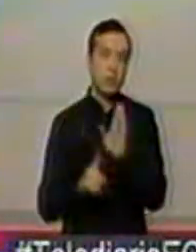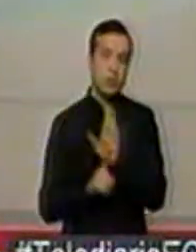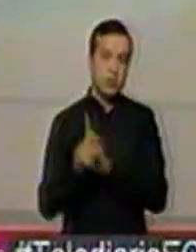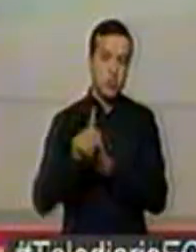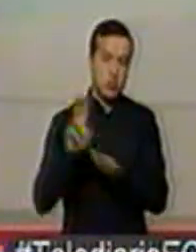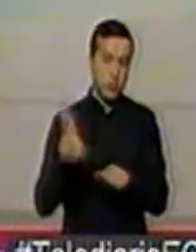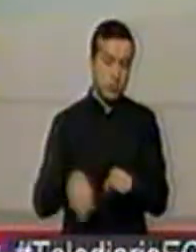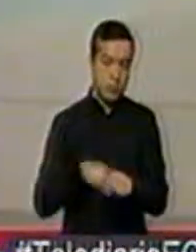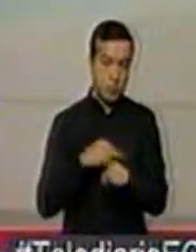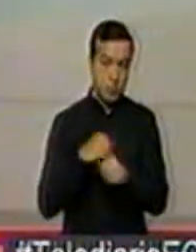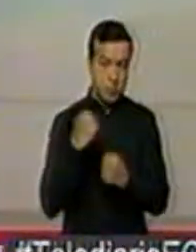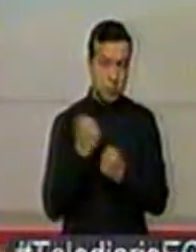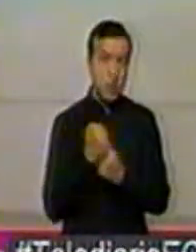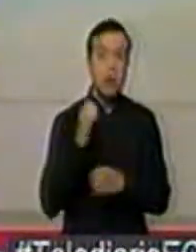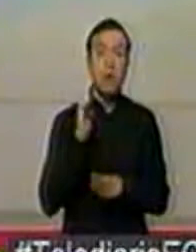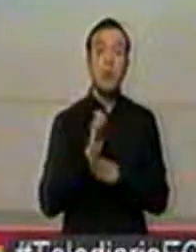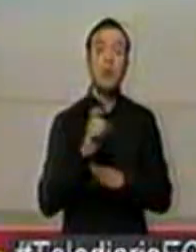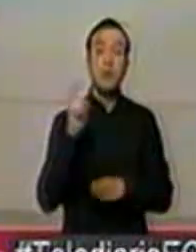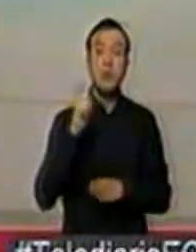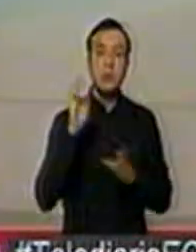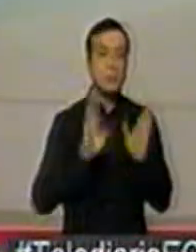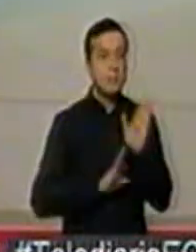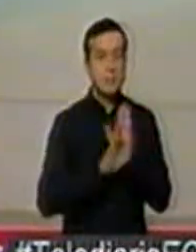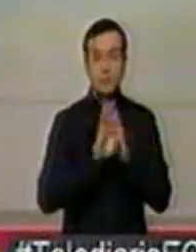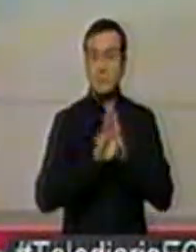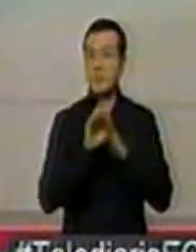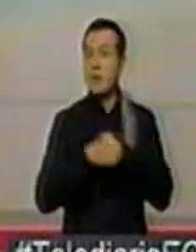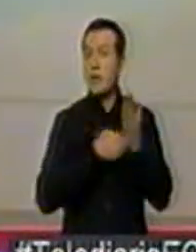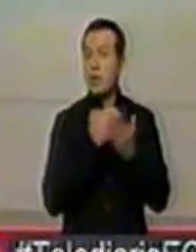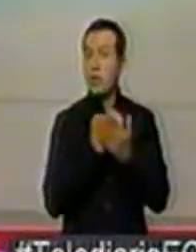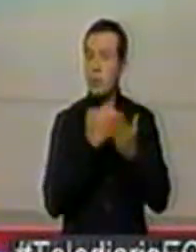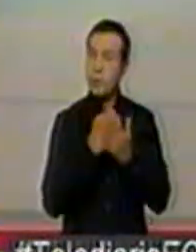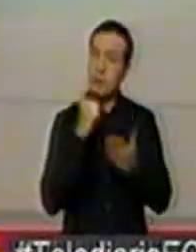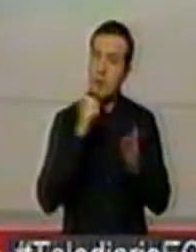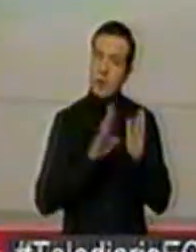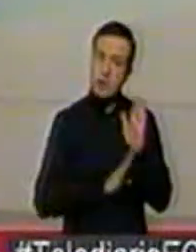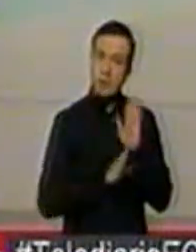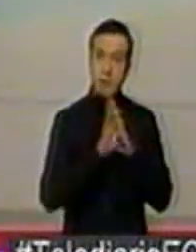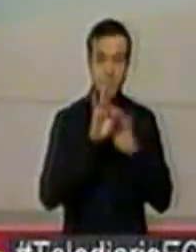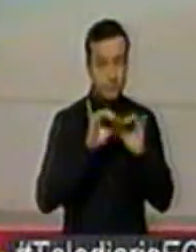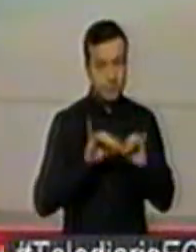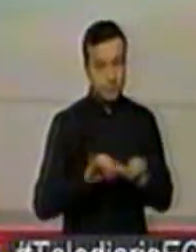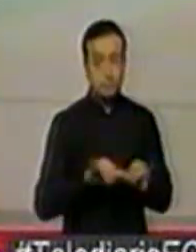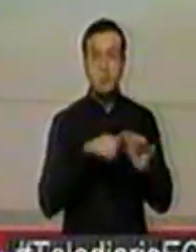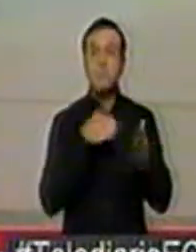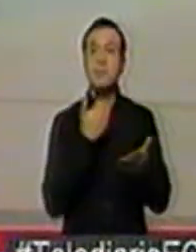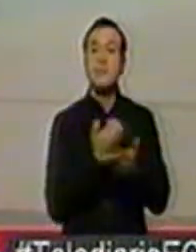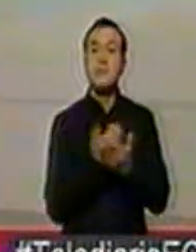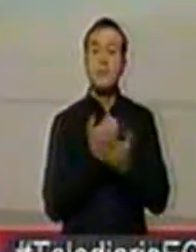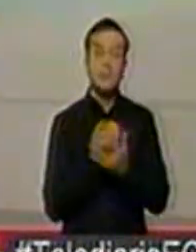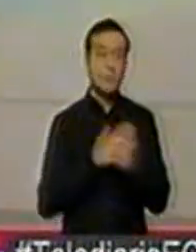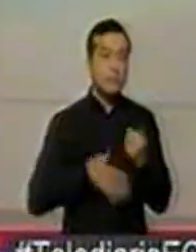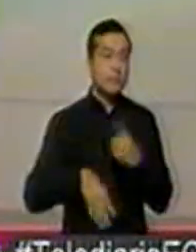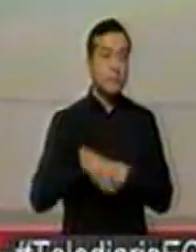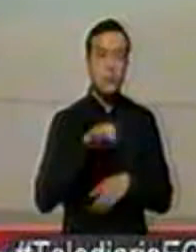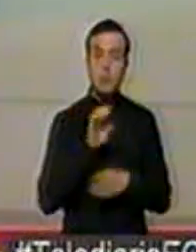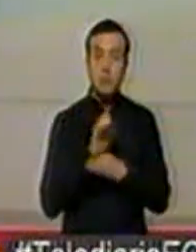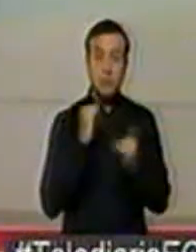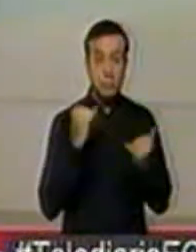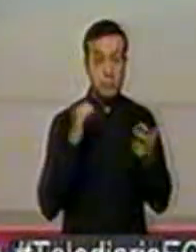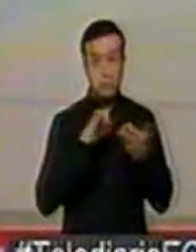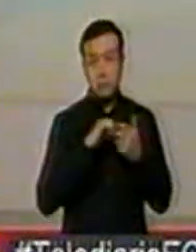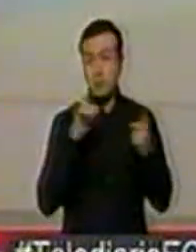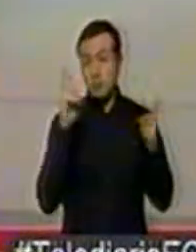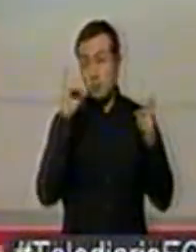el ecuador necesita crecer la economía del ecuador tiene que despegar la economía ecuatoriana está trancada está